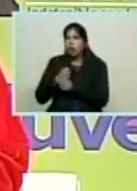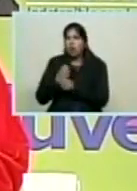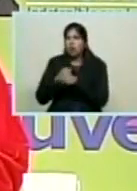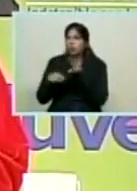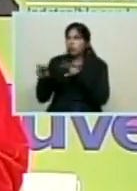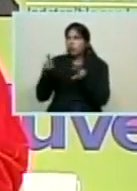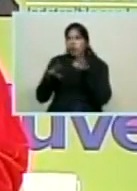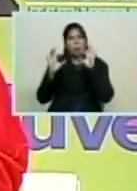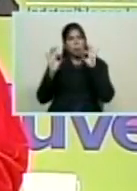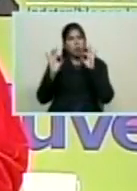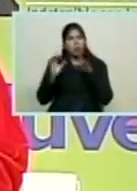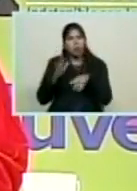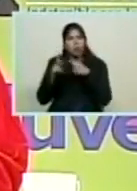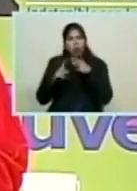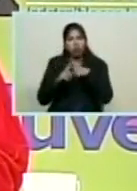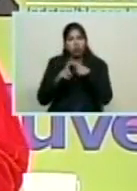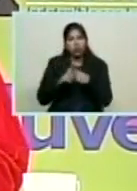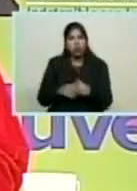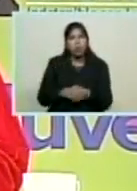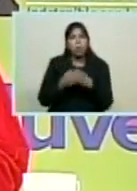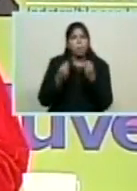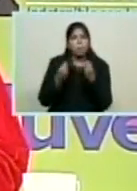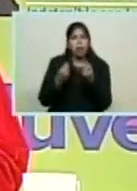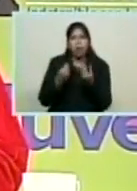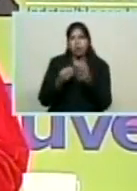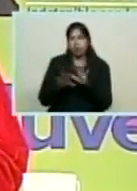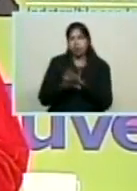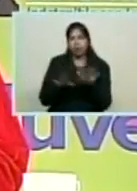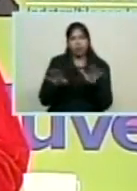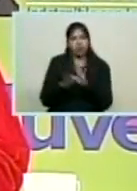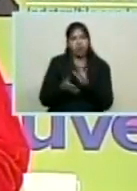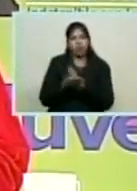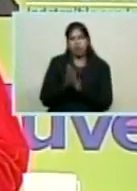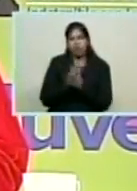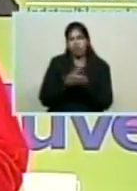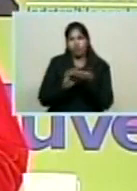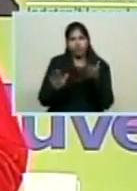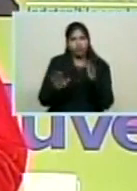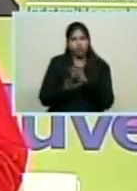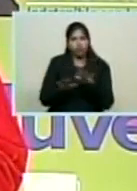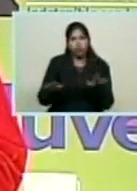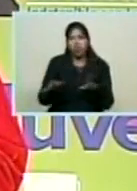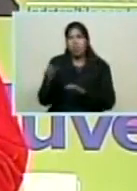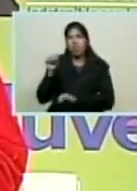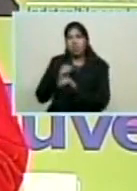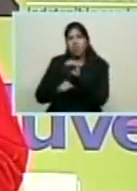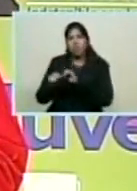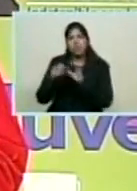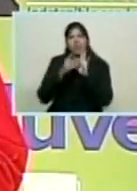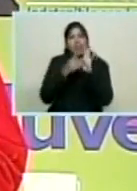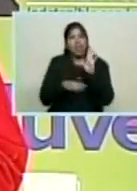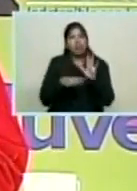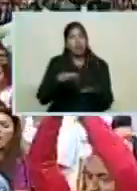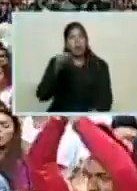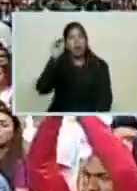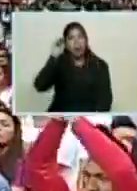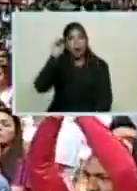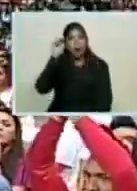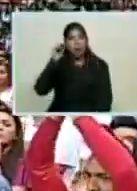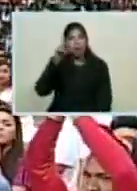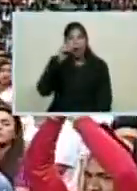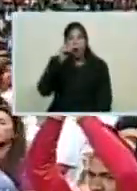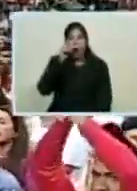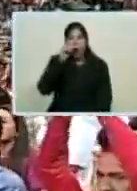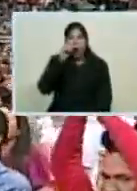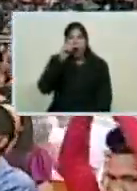para vencer la guerra económica desde el magisterio venezolano, para defender los derechos de los maestros y las